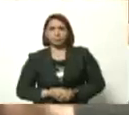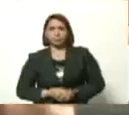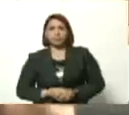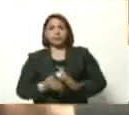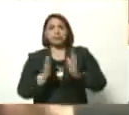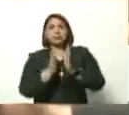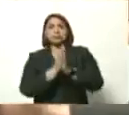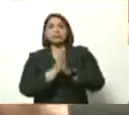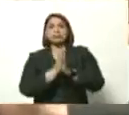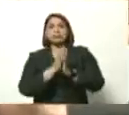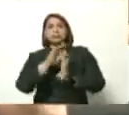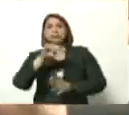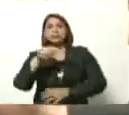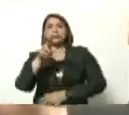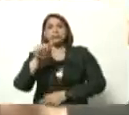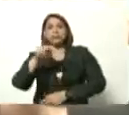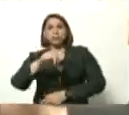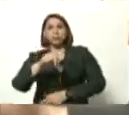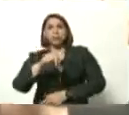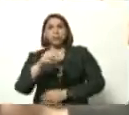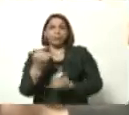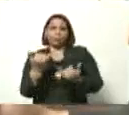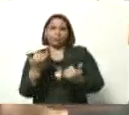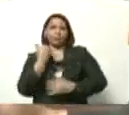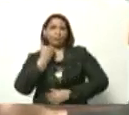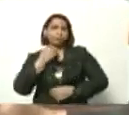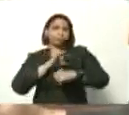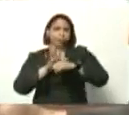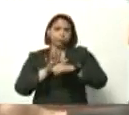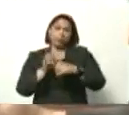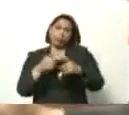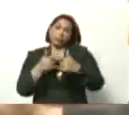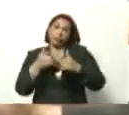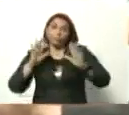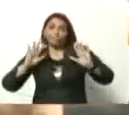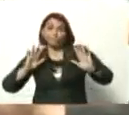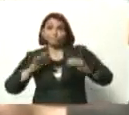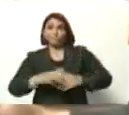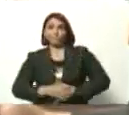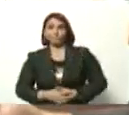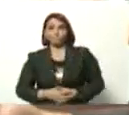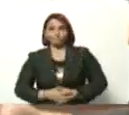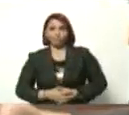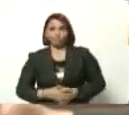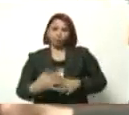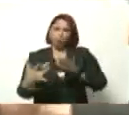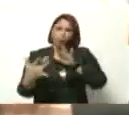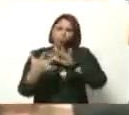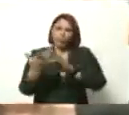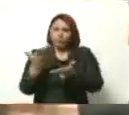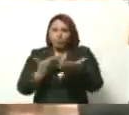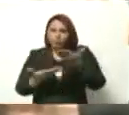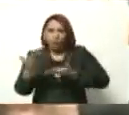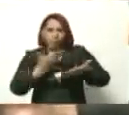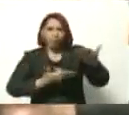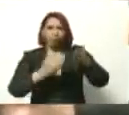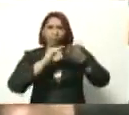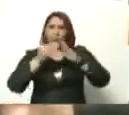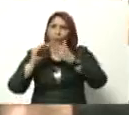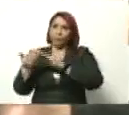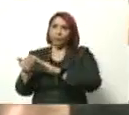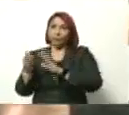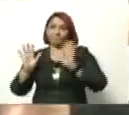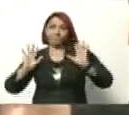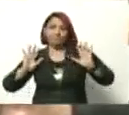juan se atravesó la pandemia y entonces digamos que ese contacto directo con las comunidades se vio